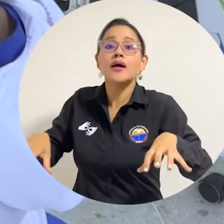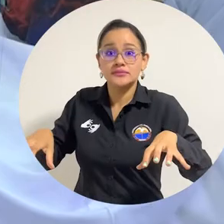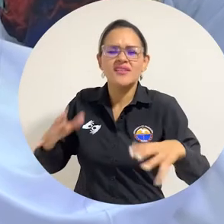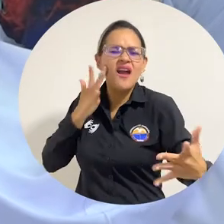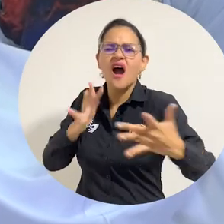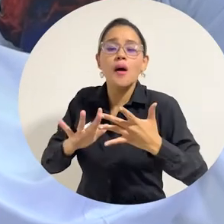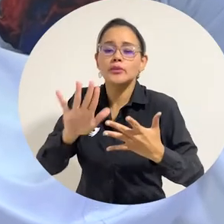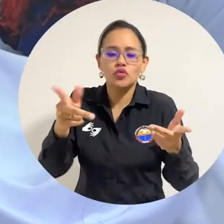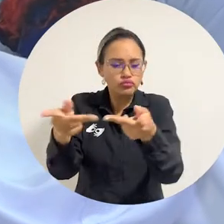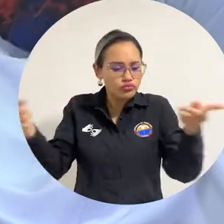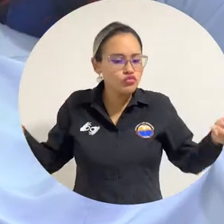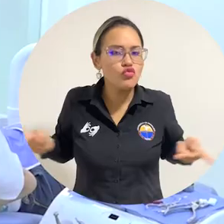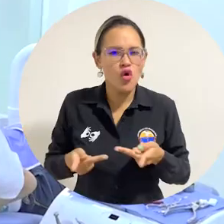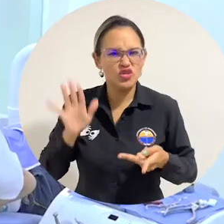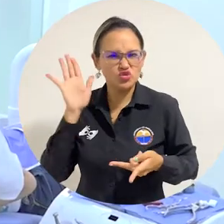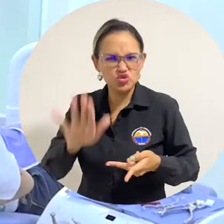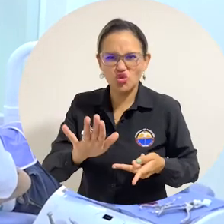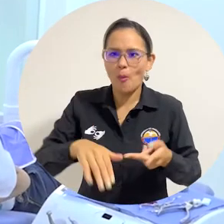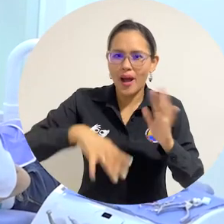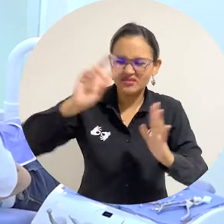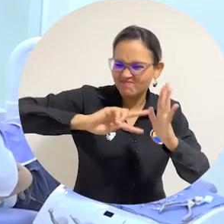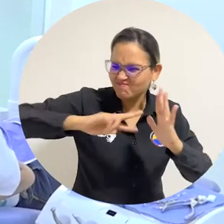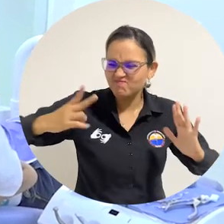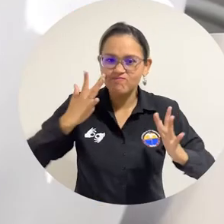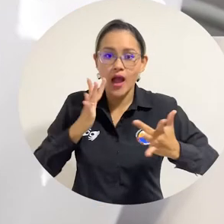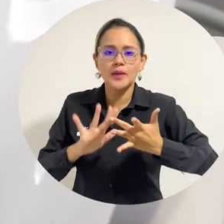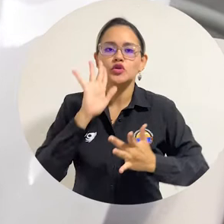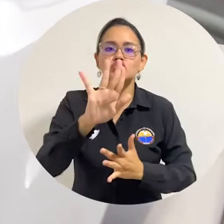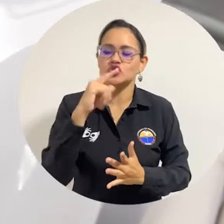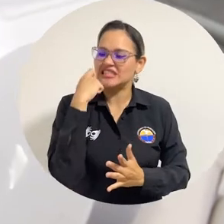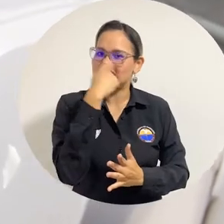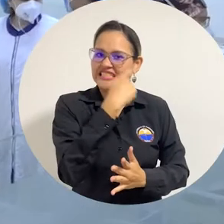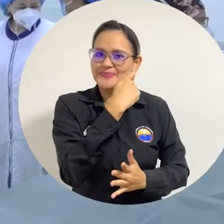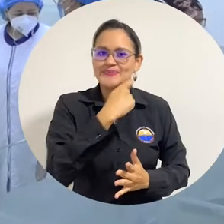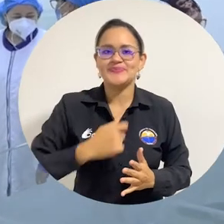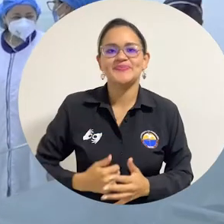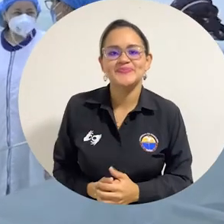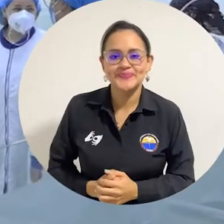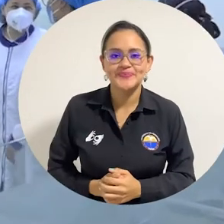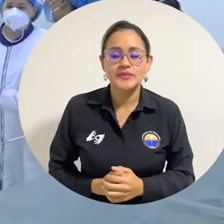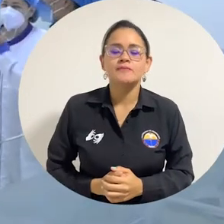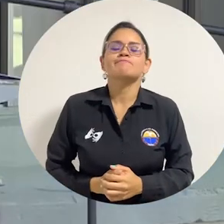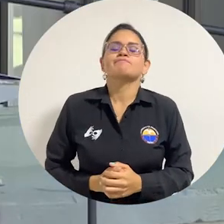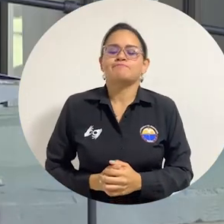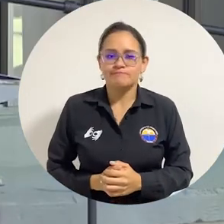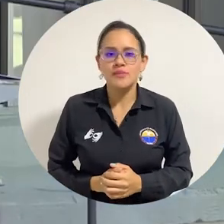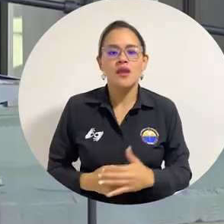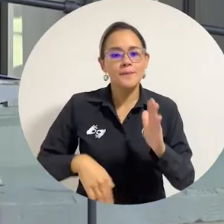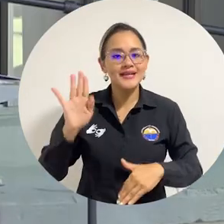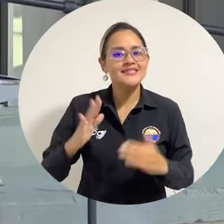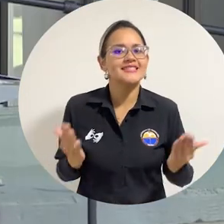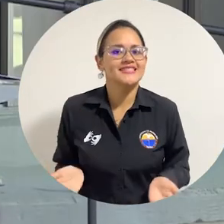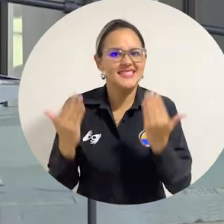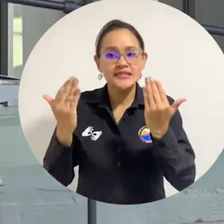Universidad del Magdalena modernizó la infraestructura física, tecnológica y de servicios de la clínica y preclínica odontológica. Este